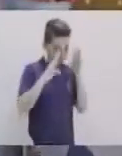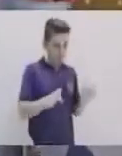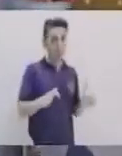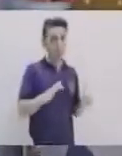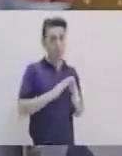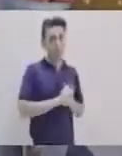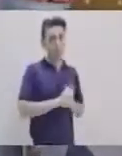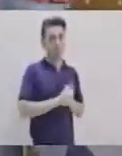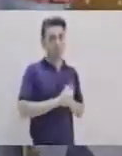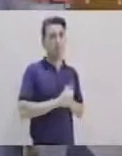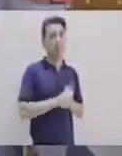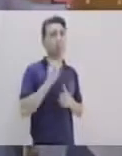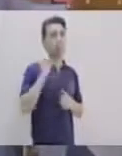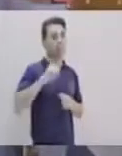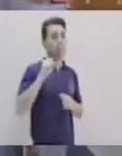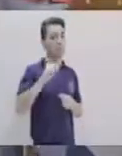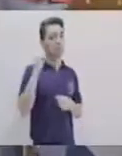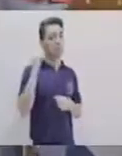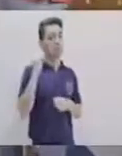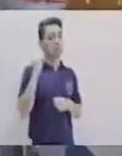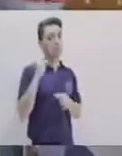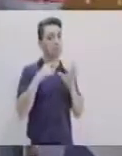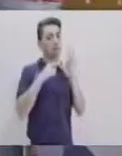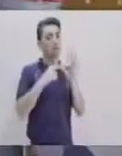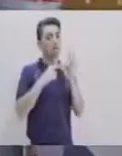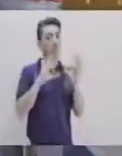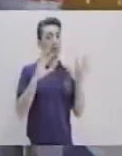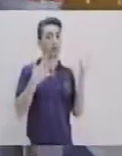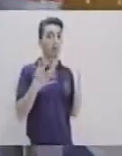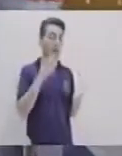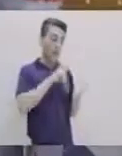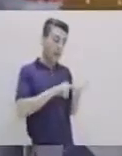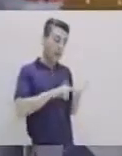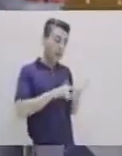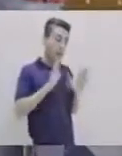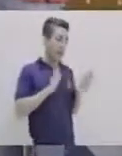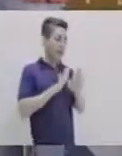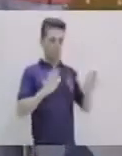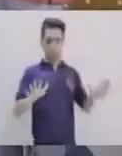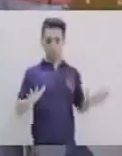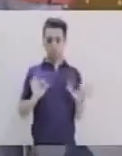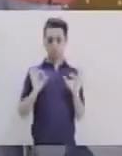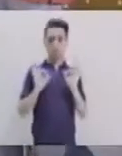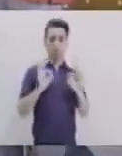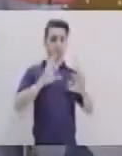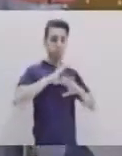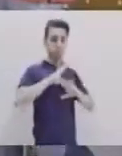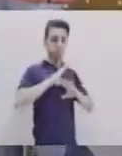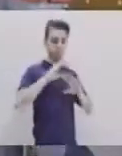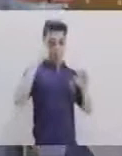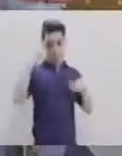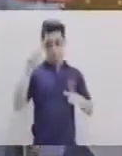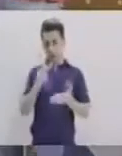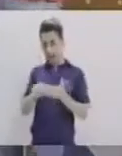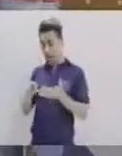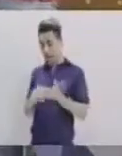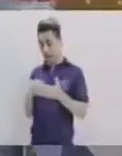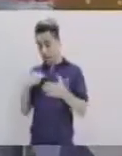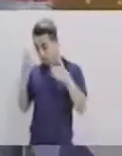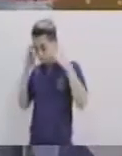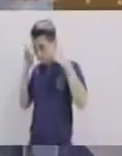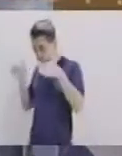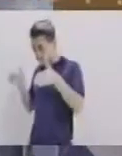Claro, especialmente el leer en un espacio adecuado a la lectura, ¿verdad? Donde uno pueda